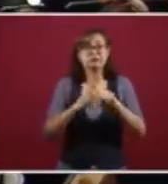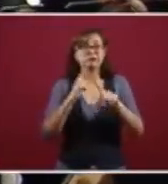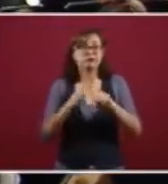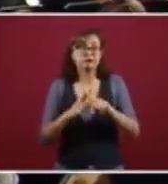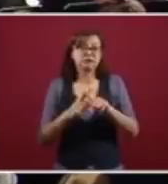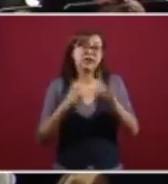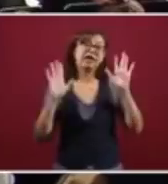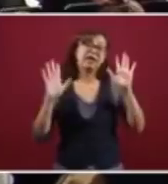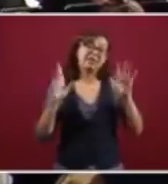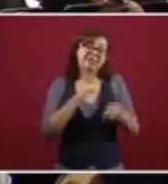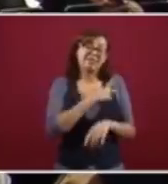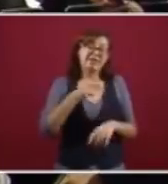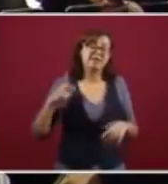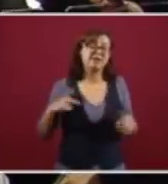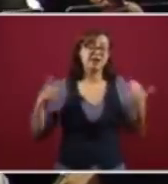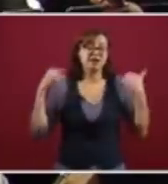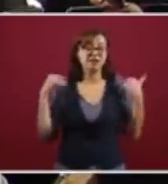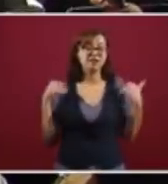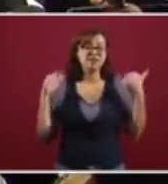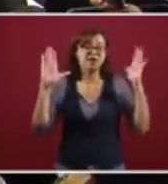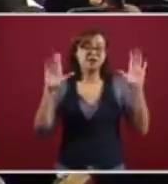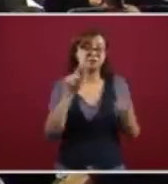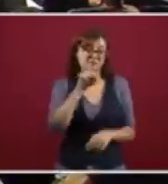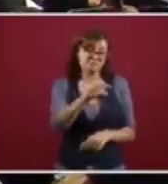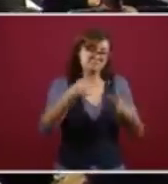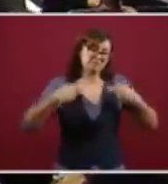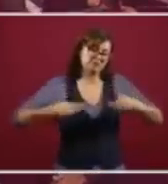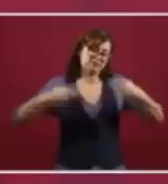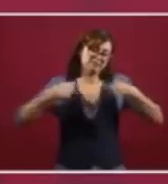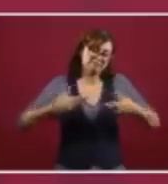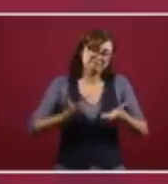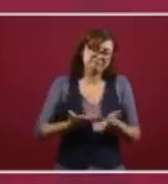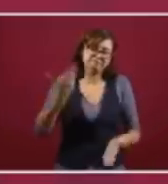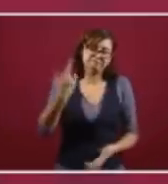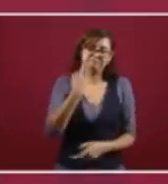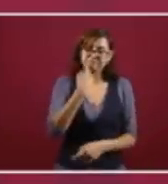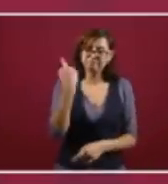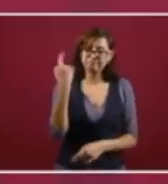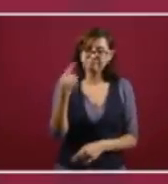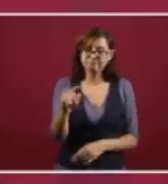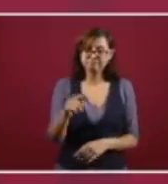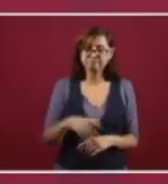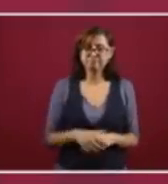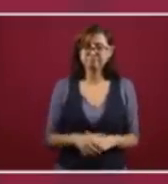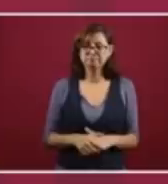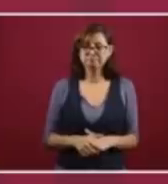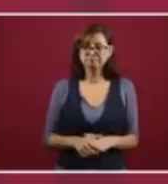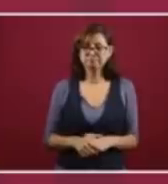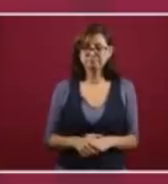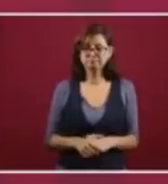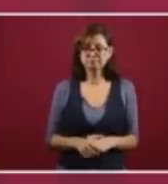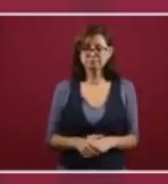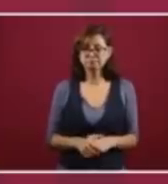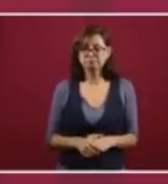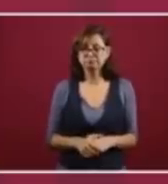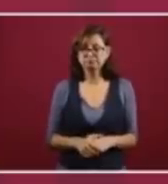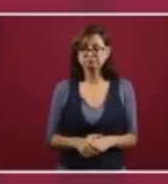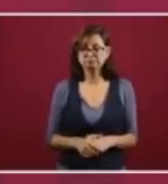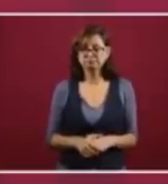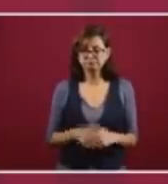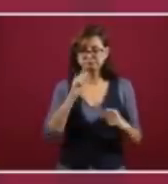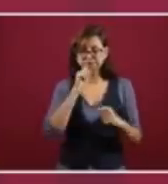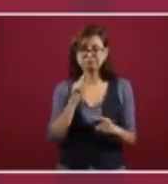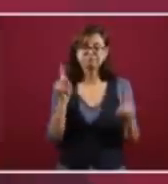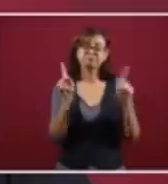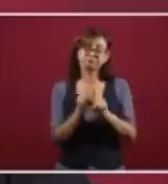en su momento hecho la denuncia el beneficiario. Y como parte de las